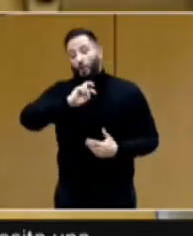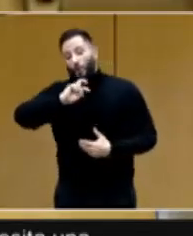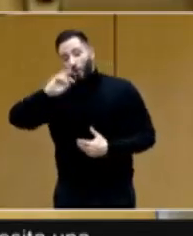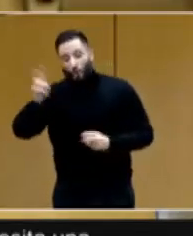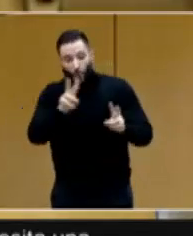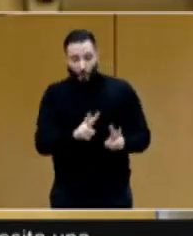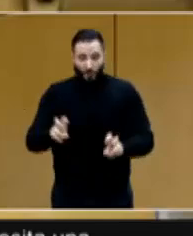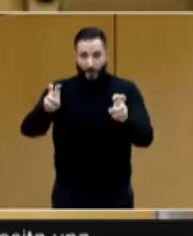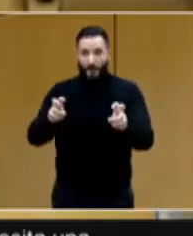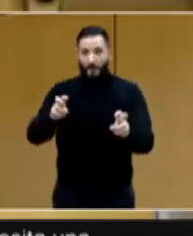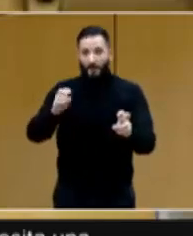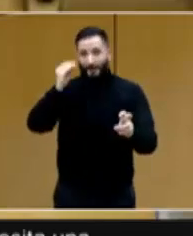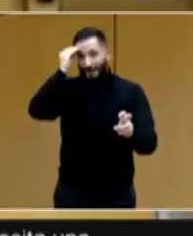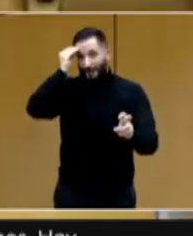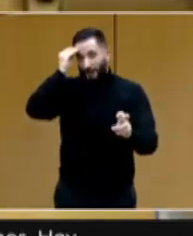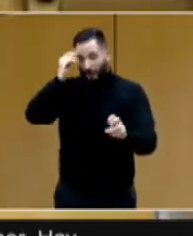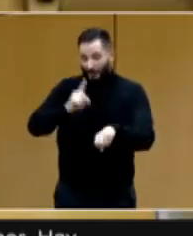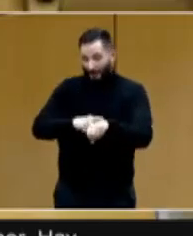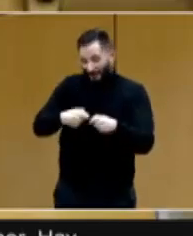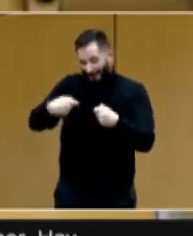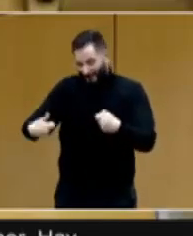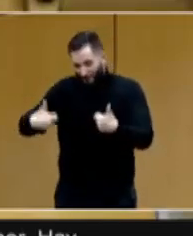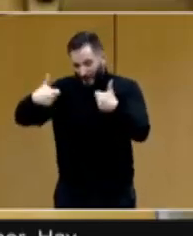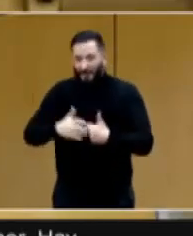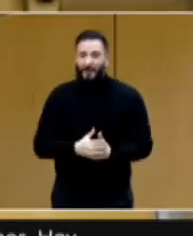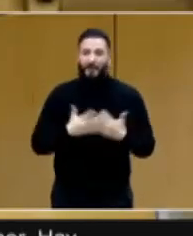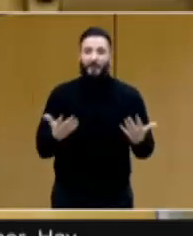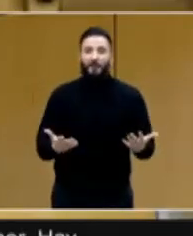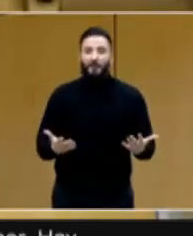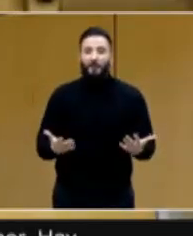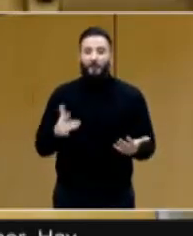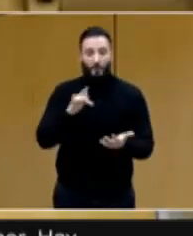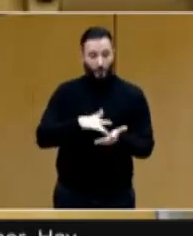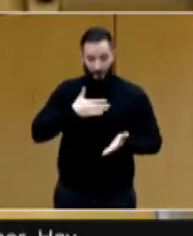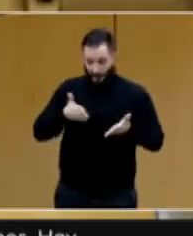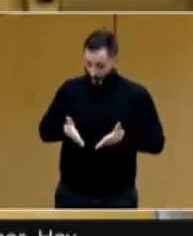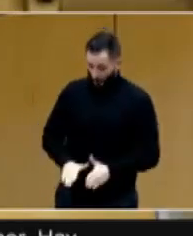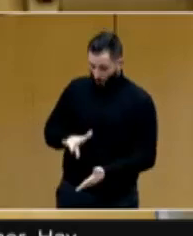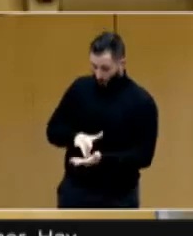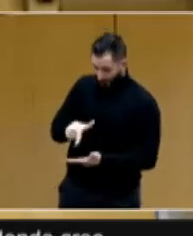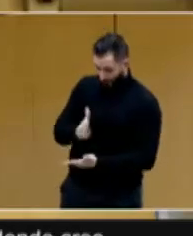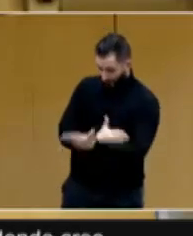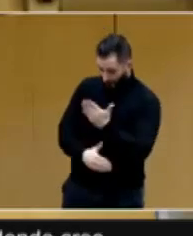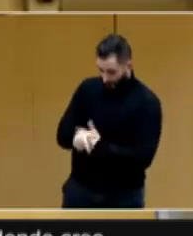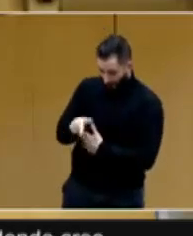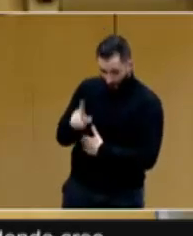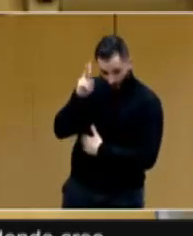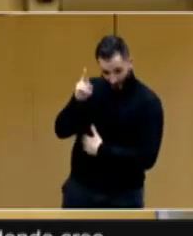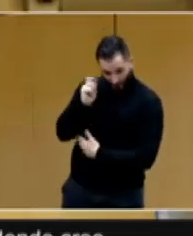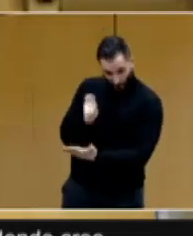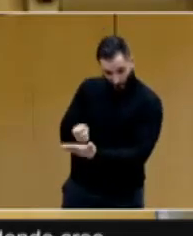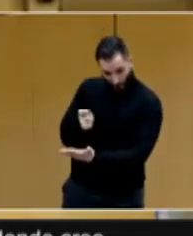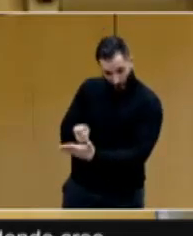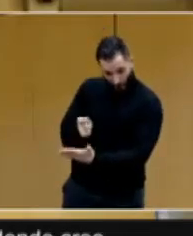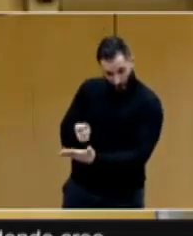Además creo que en alguna pregunta y permíteme que siga un segundo más claro cuando nuestro hijo que tiene alguna discapacidad y que está cobrando una prestación y que la